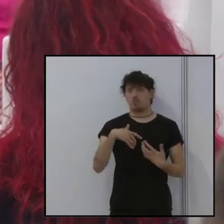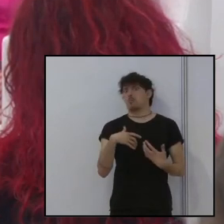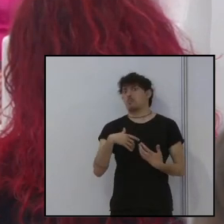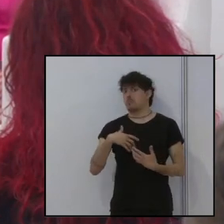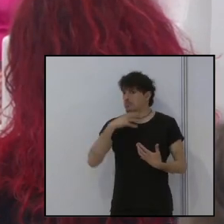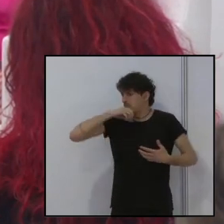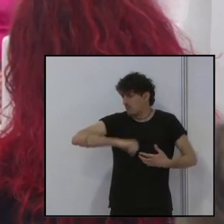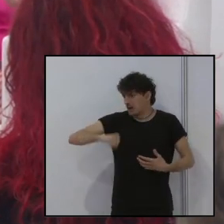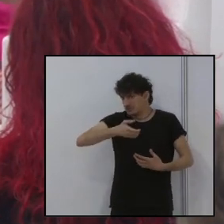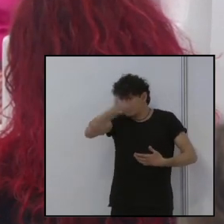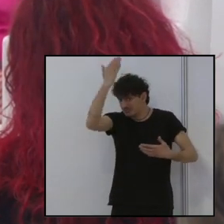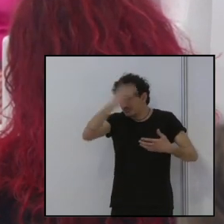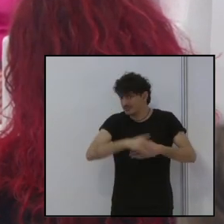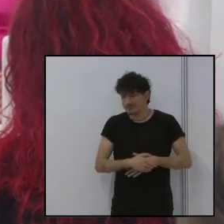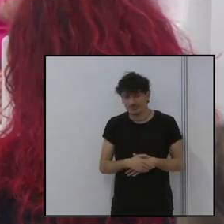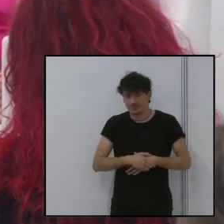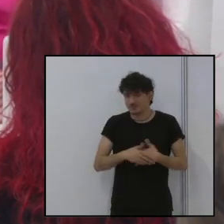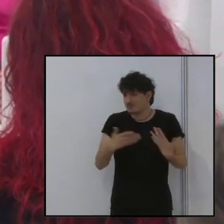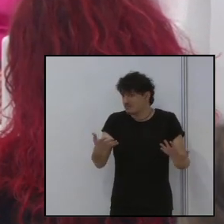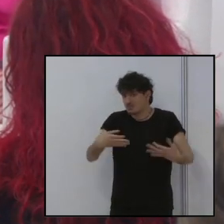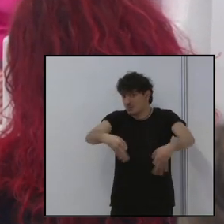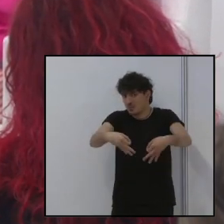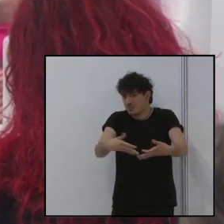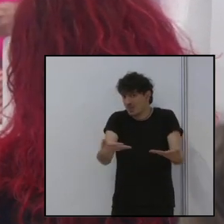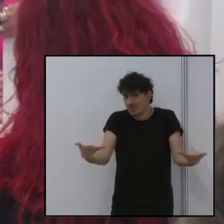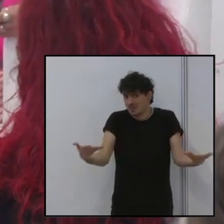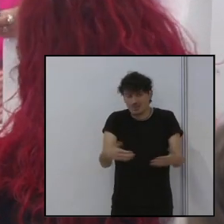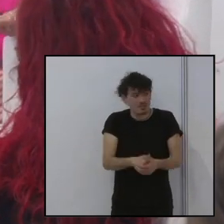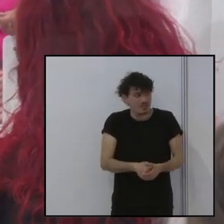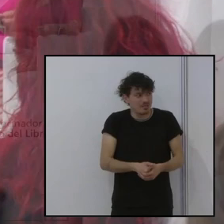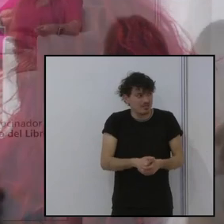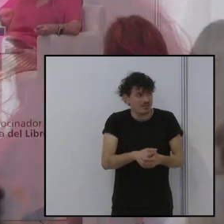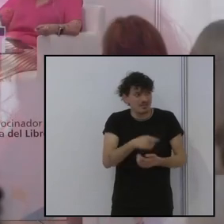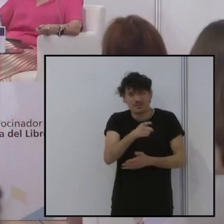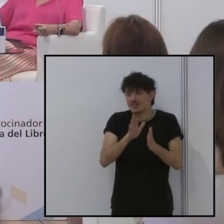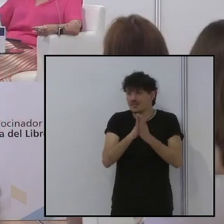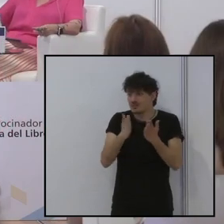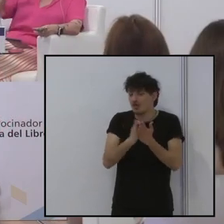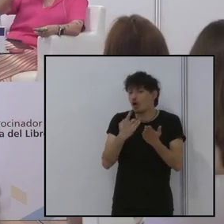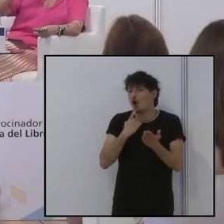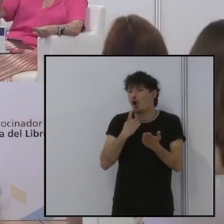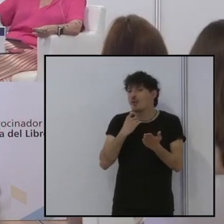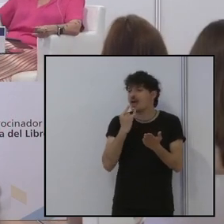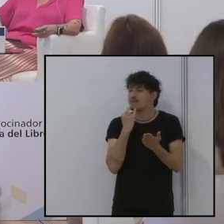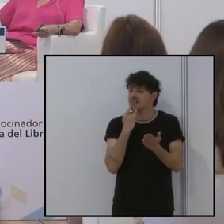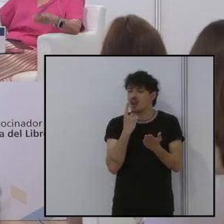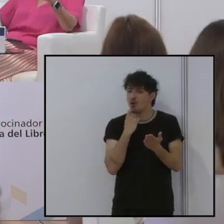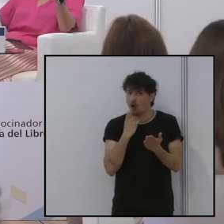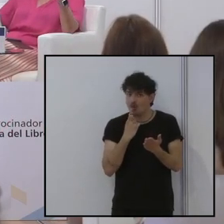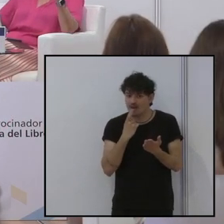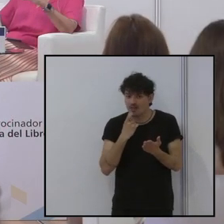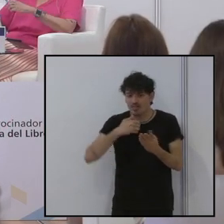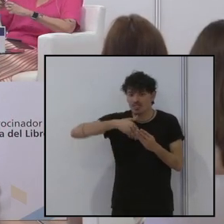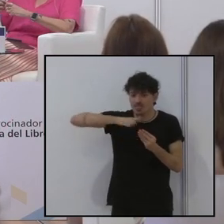O sea, no sé cómo explicar. Normalizar. Rosa, ¿no?, en su libro cuenta que chupaba cobre de niña. Entonces, bueno, me daba miedo chupar cobre de niña. Cada uno se acerca a